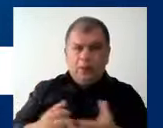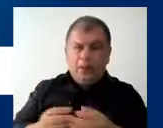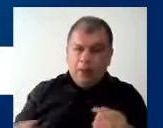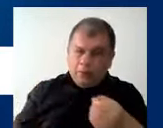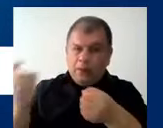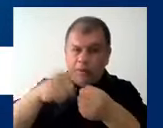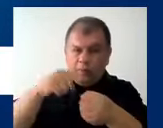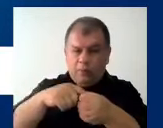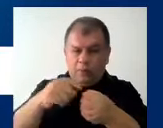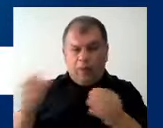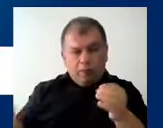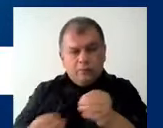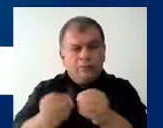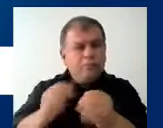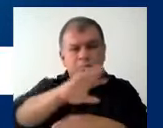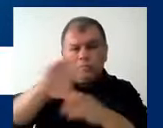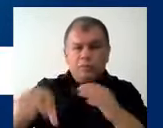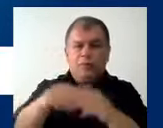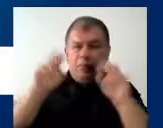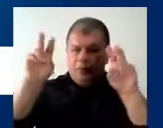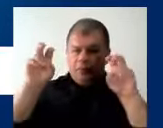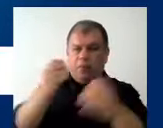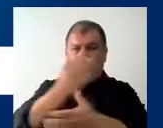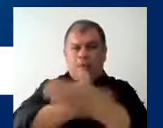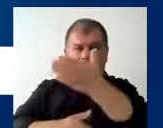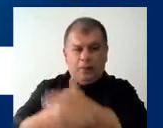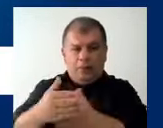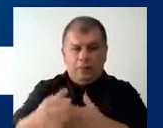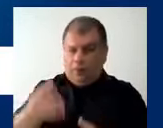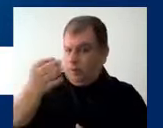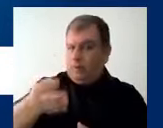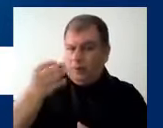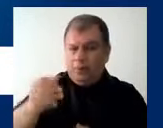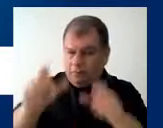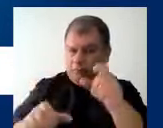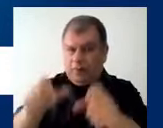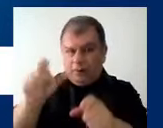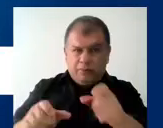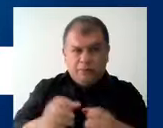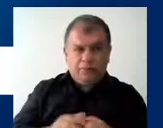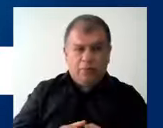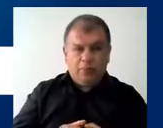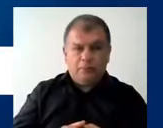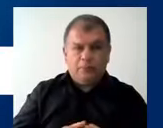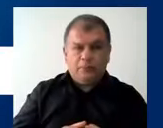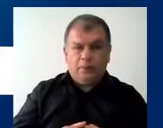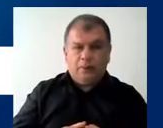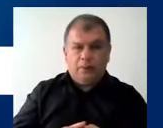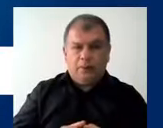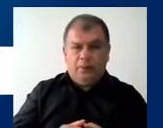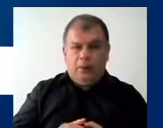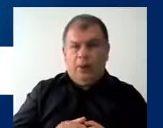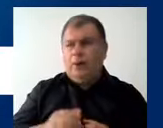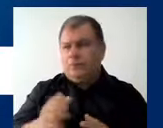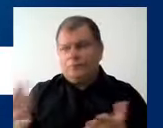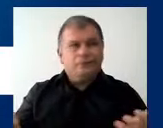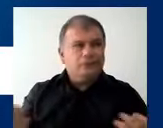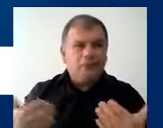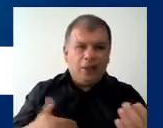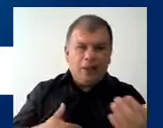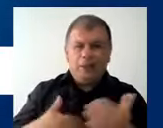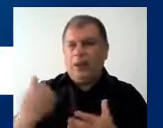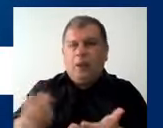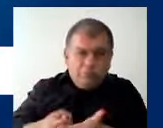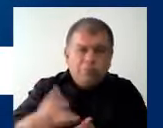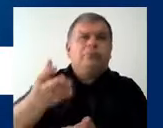incorpore también todo el tema relativo a discapacidad, porque en realidad son personas que muchas veces realizan más